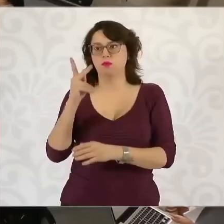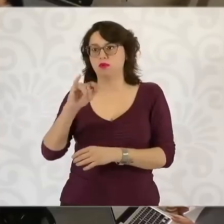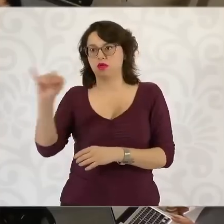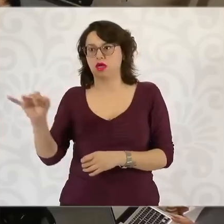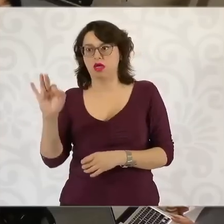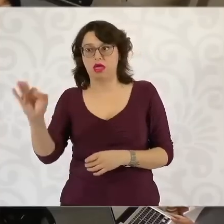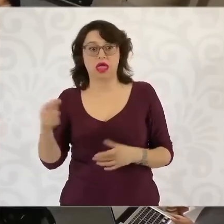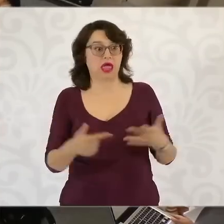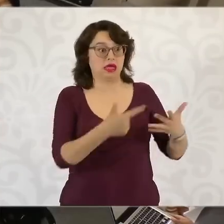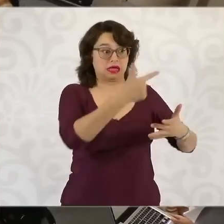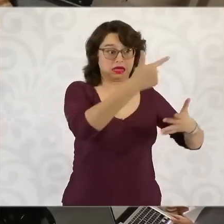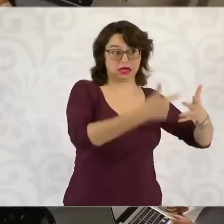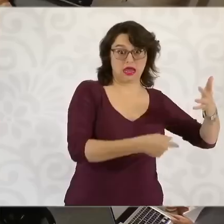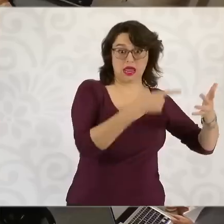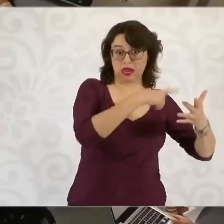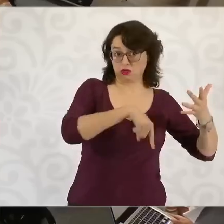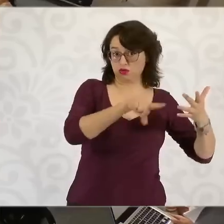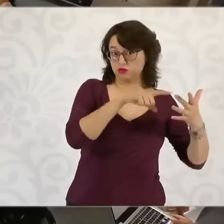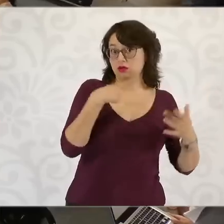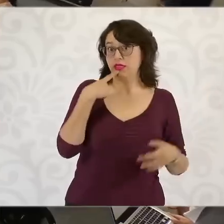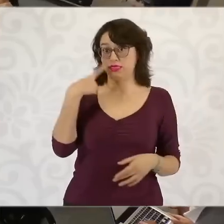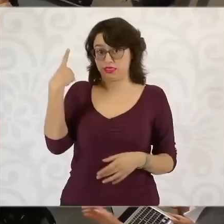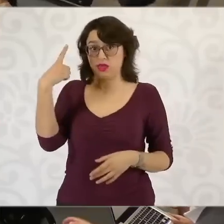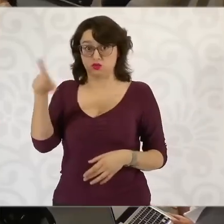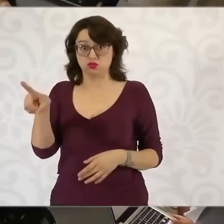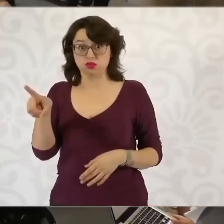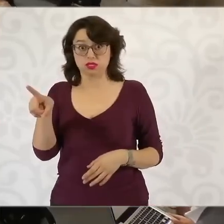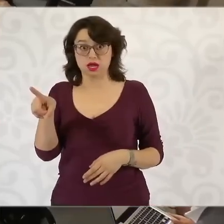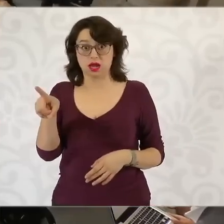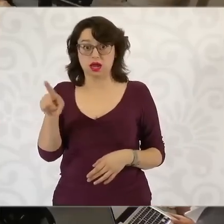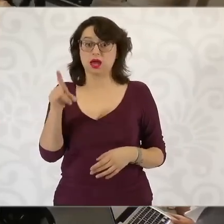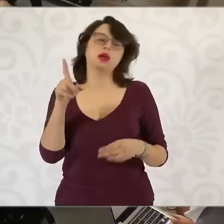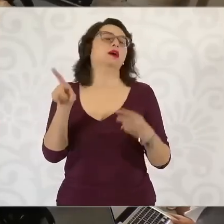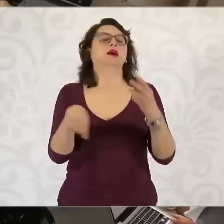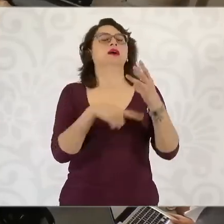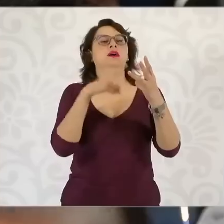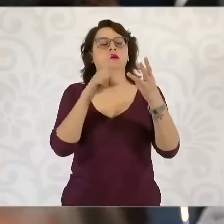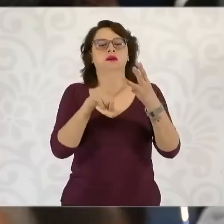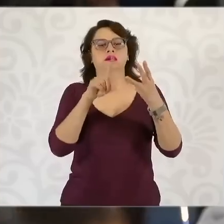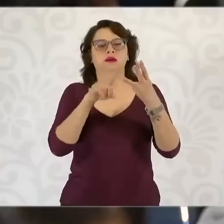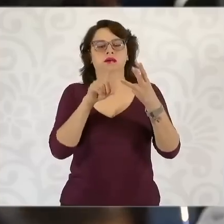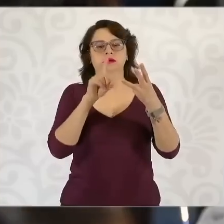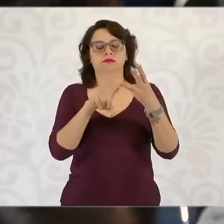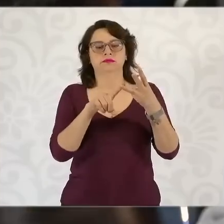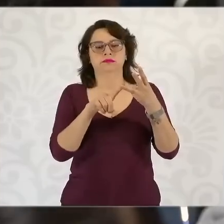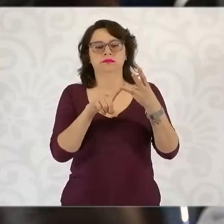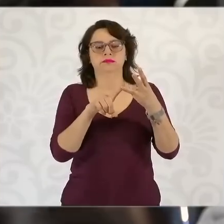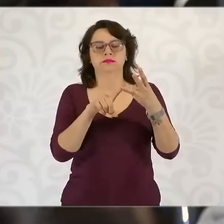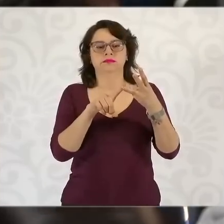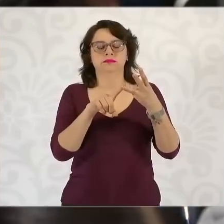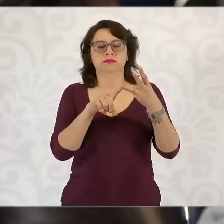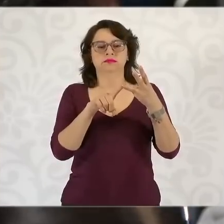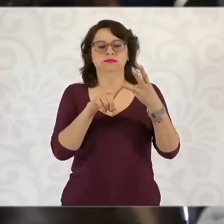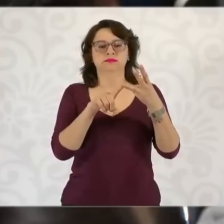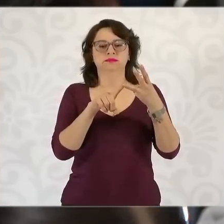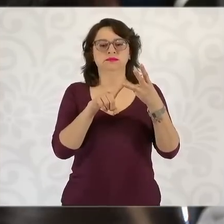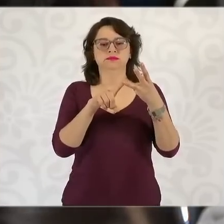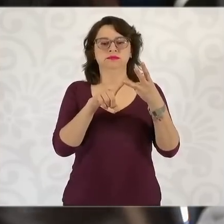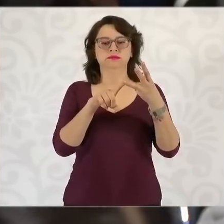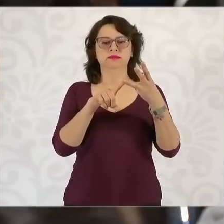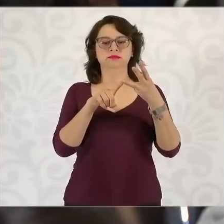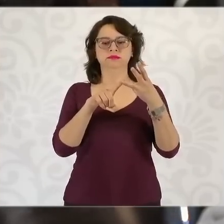mismos que van a ser denunciados por la Fiscalía? Y otra, ¿cuál sería el argumento